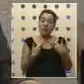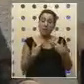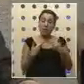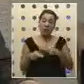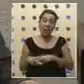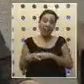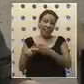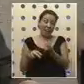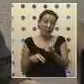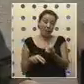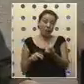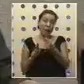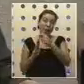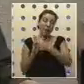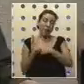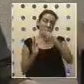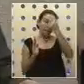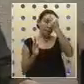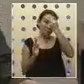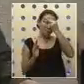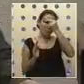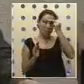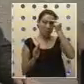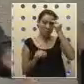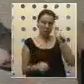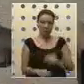este recurso durante el mes de marzo.